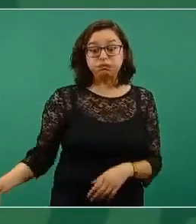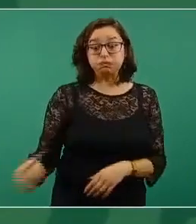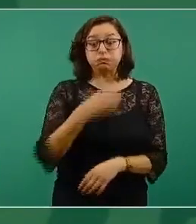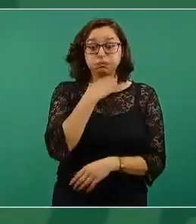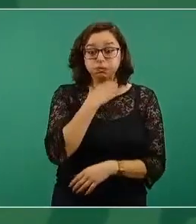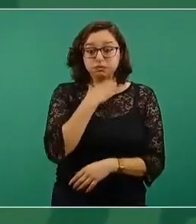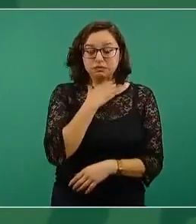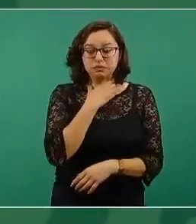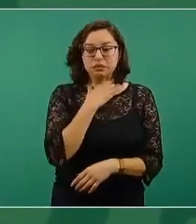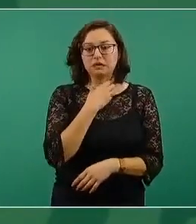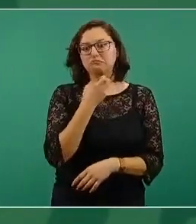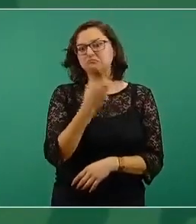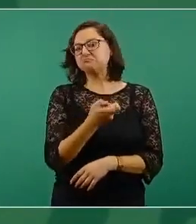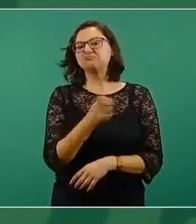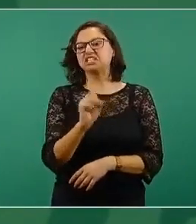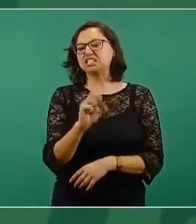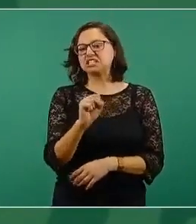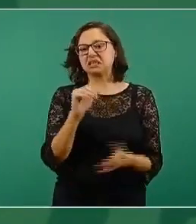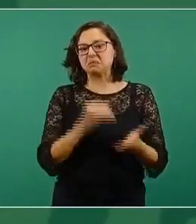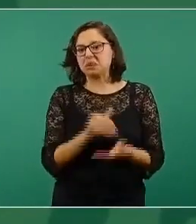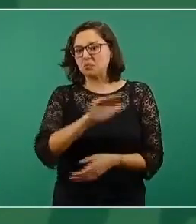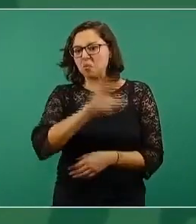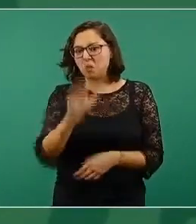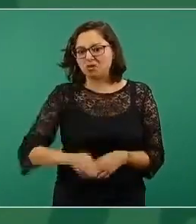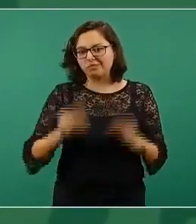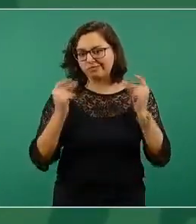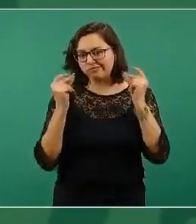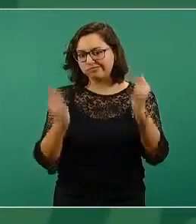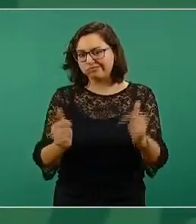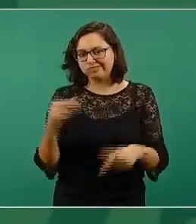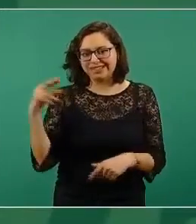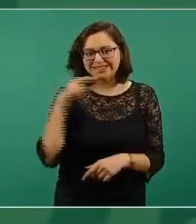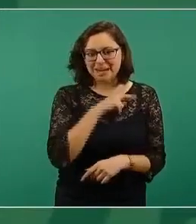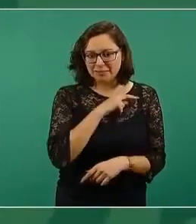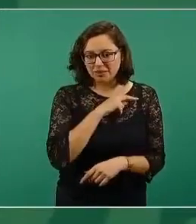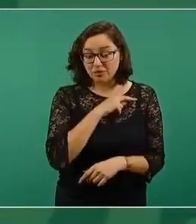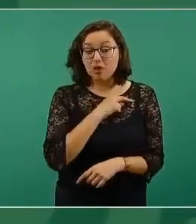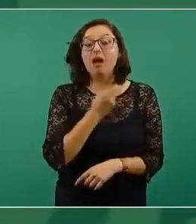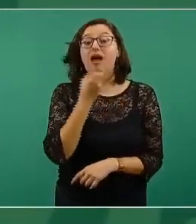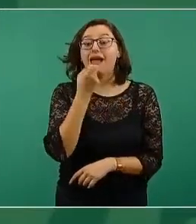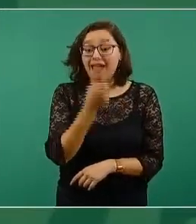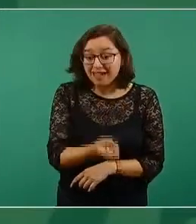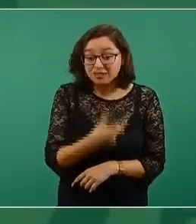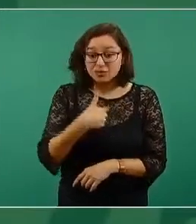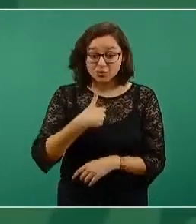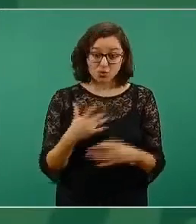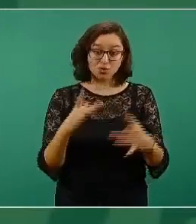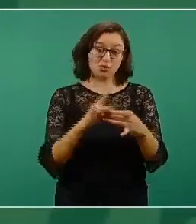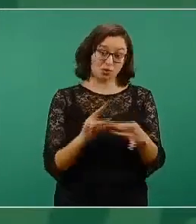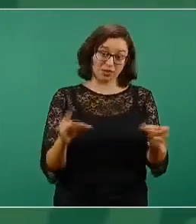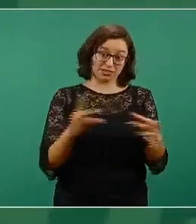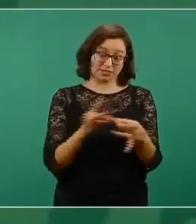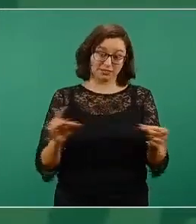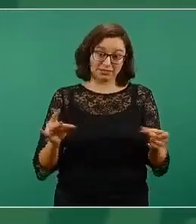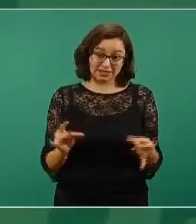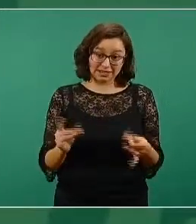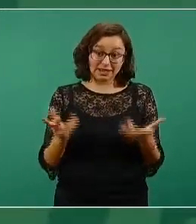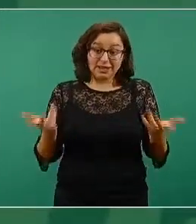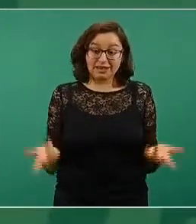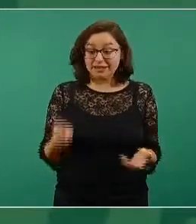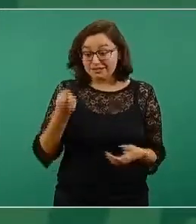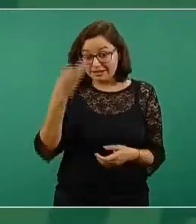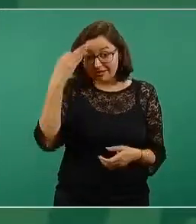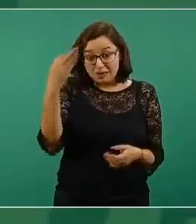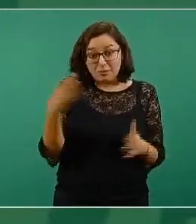como obviamente parte del ejercicio y mencioné con absoluta transparencia el número de personas fallecidas que correspondía a